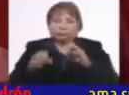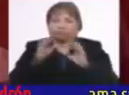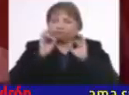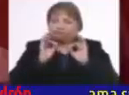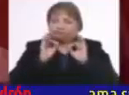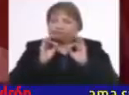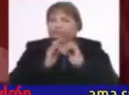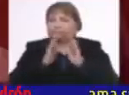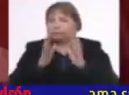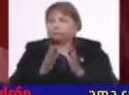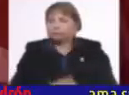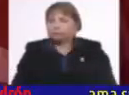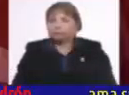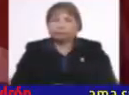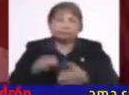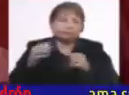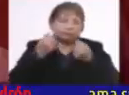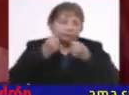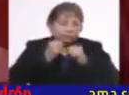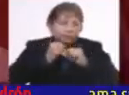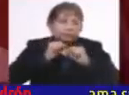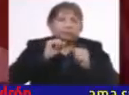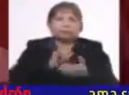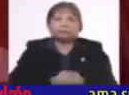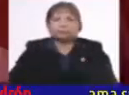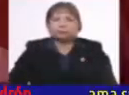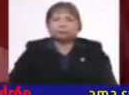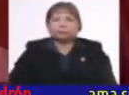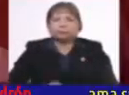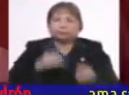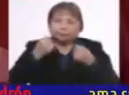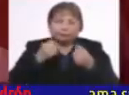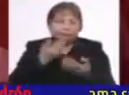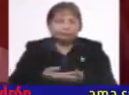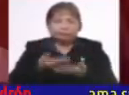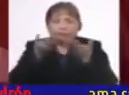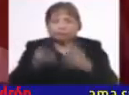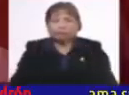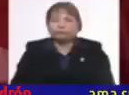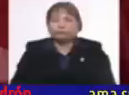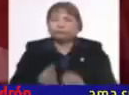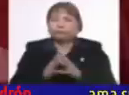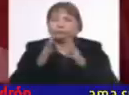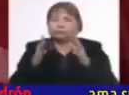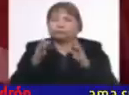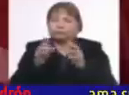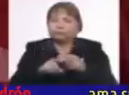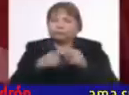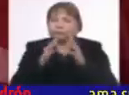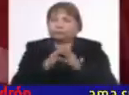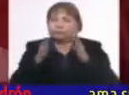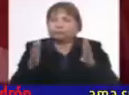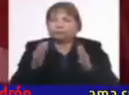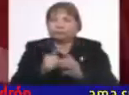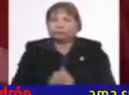el mayor de los esfuerzos con la mayor entrega y con la mayor apertura